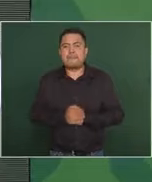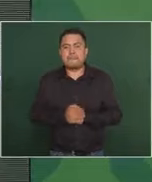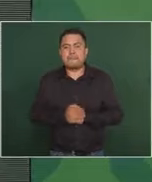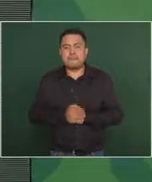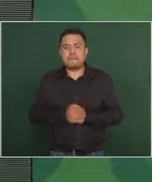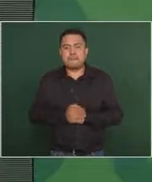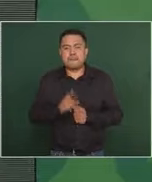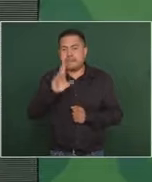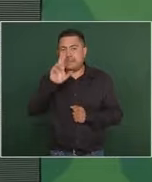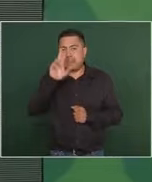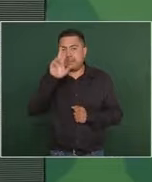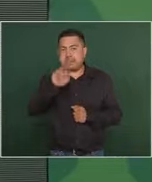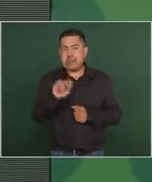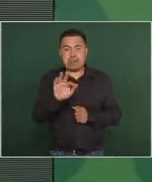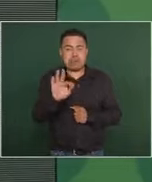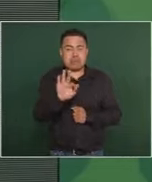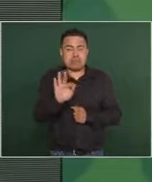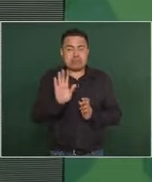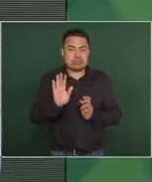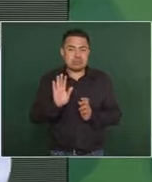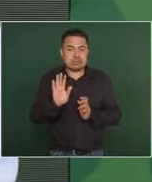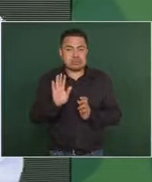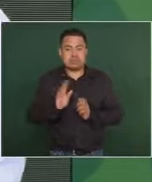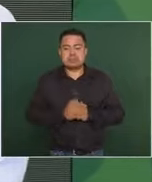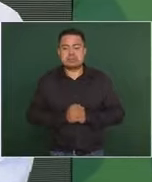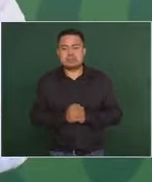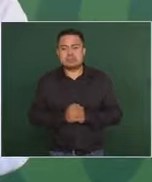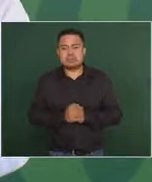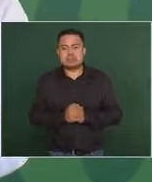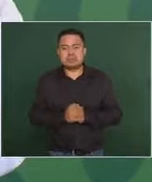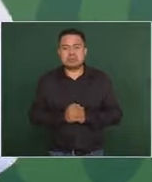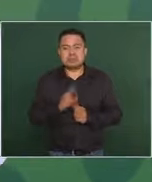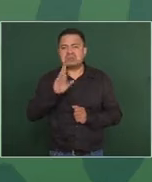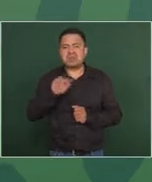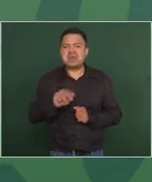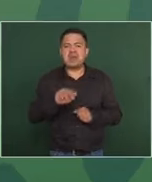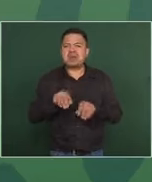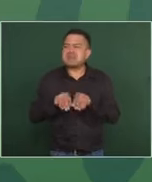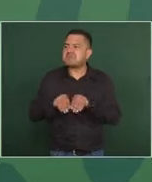si no, pues no llega